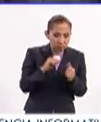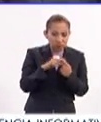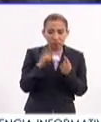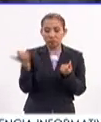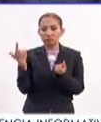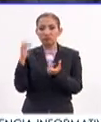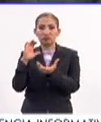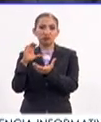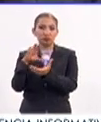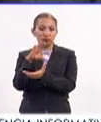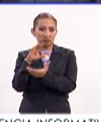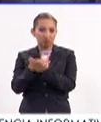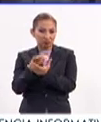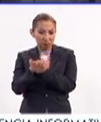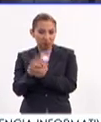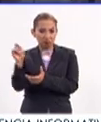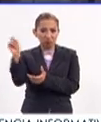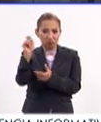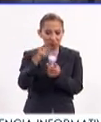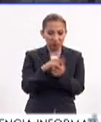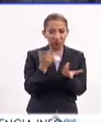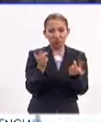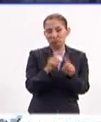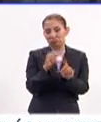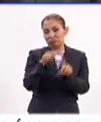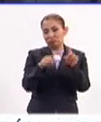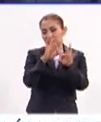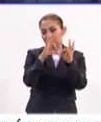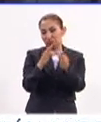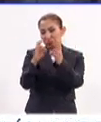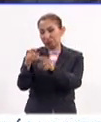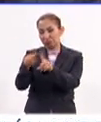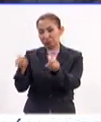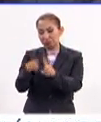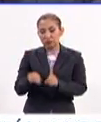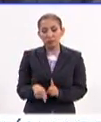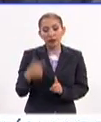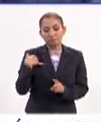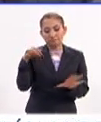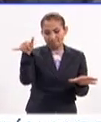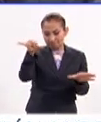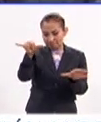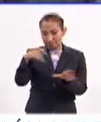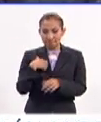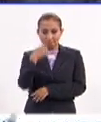recién casados, novios, depende de la pieza que sea, y yo